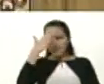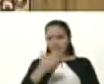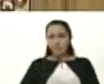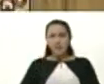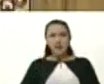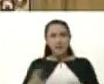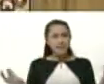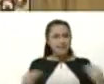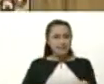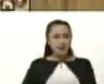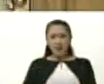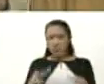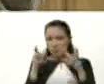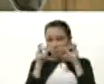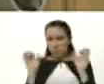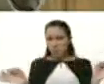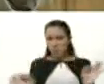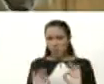acuerdos.